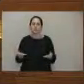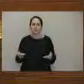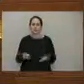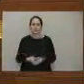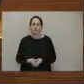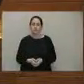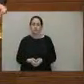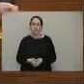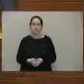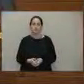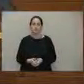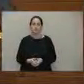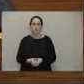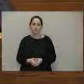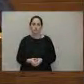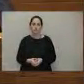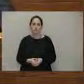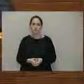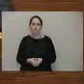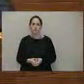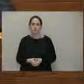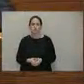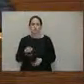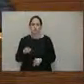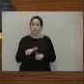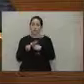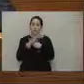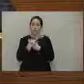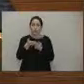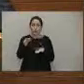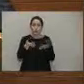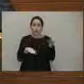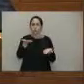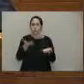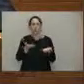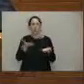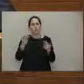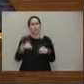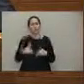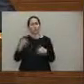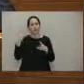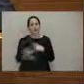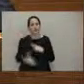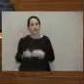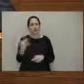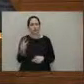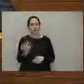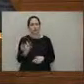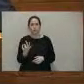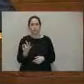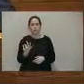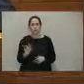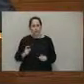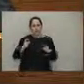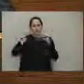que también que se combata esta situación de injusticia y que se trate de paliar